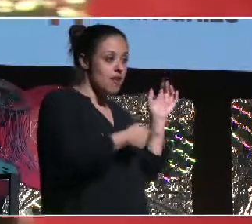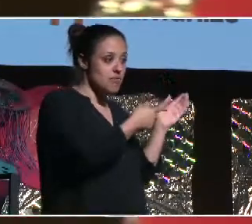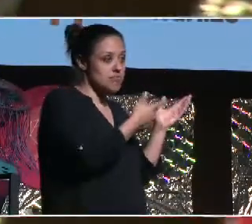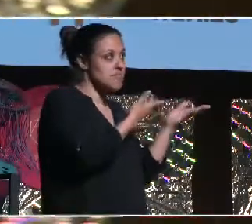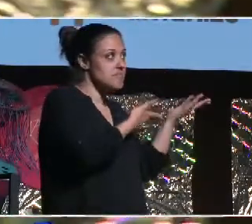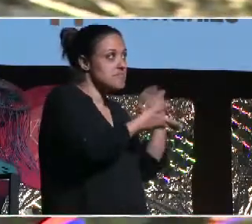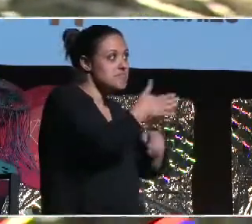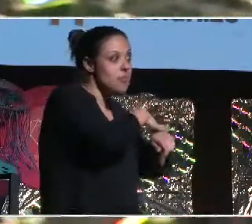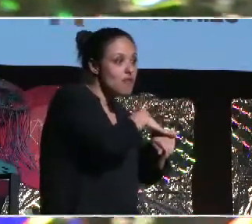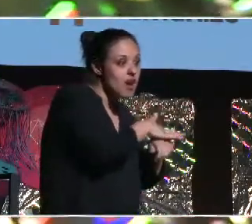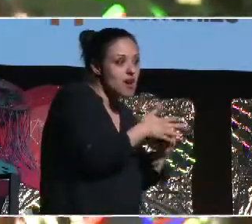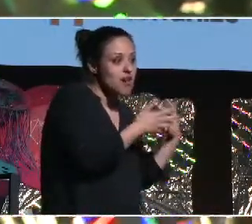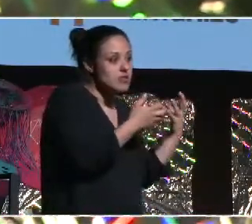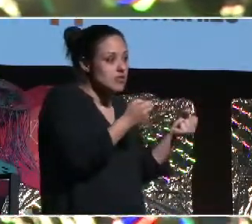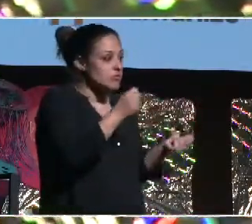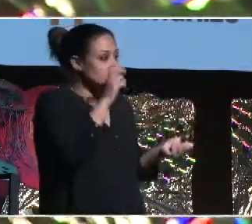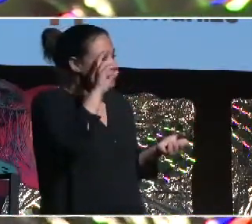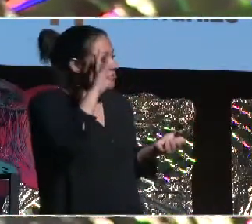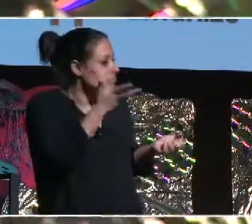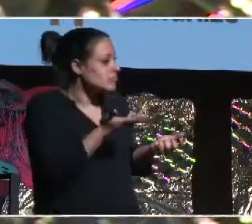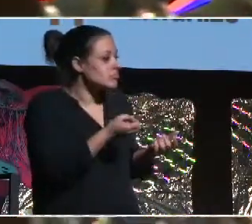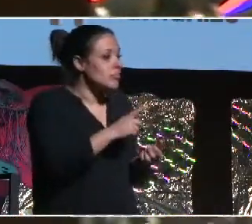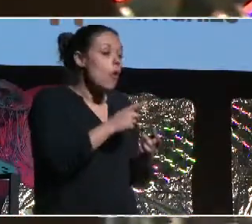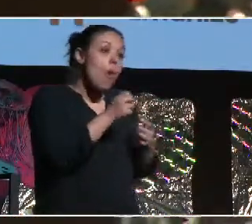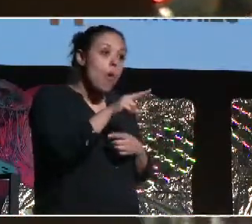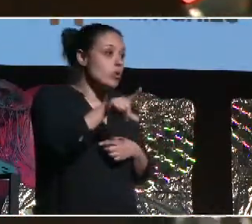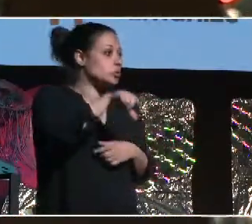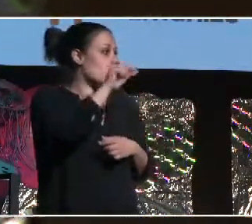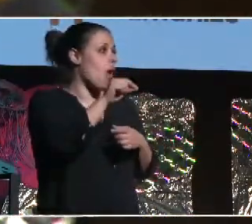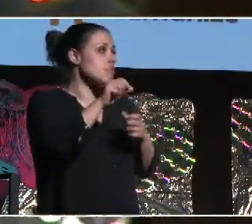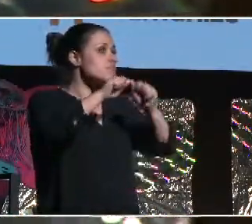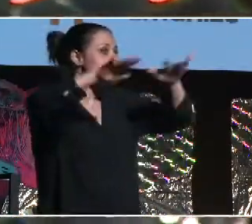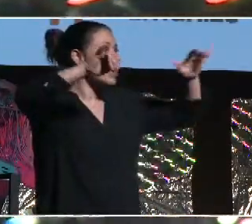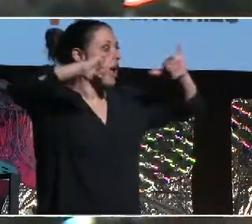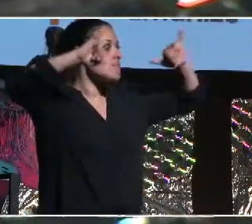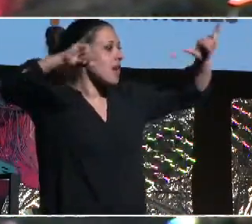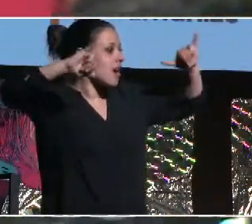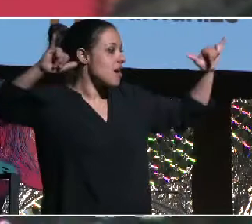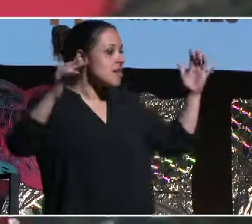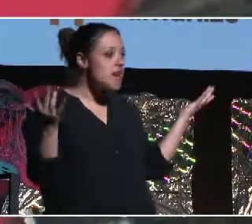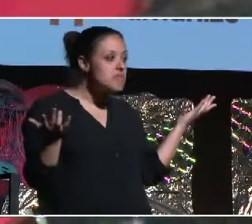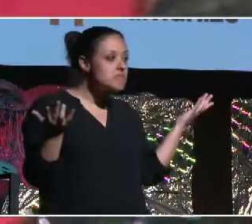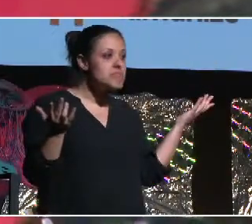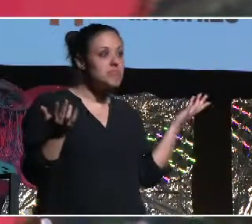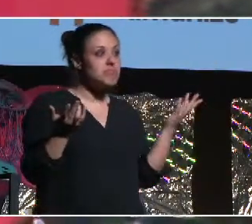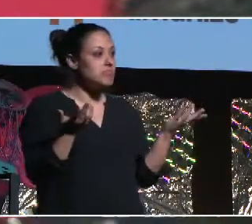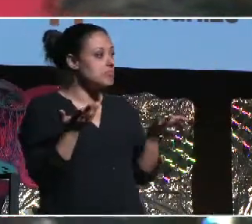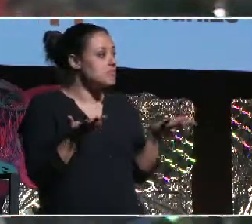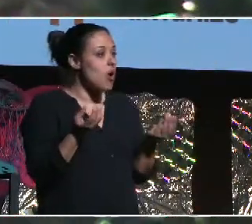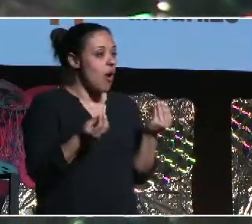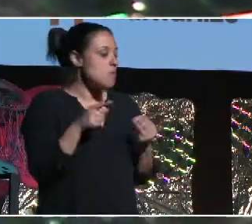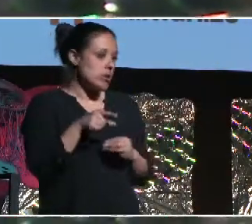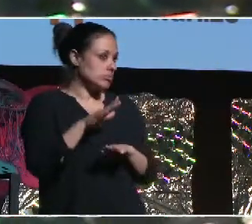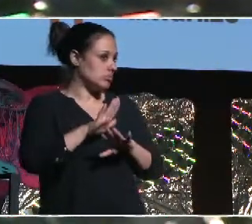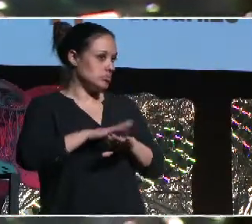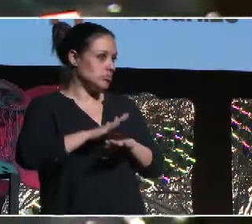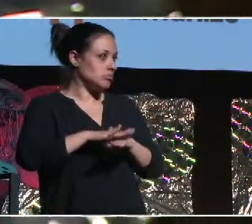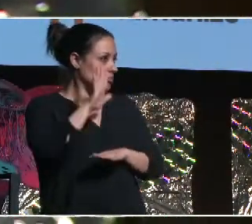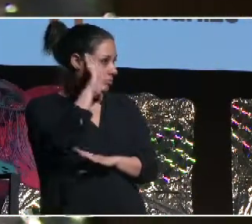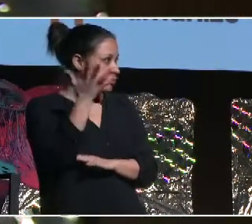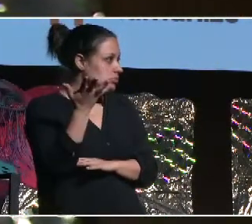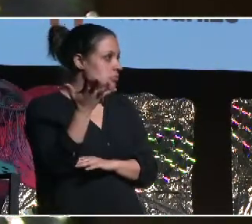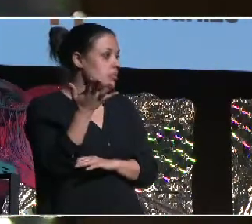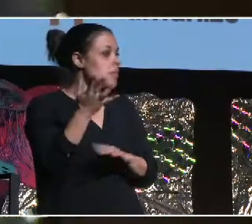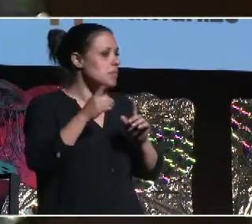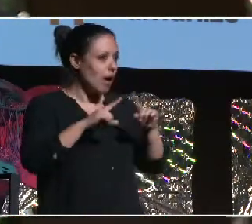tema y demás. Entonces, ese era como, de alguna manera, nuestro objetivo. Era un objetivo muy ambicioso también porque eran 4